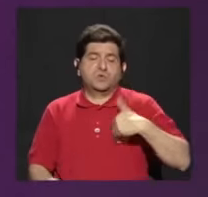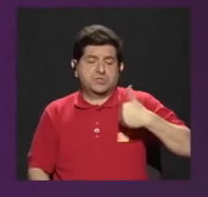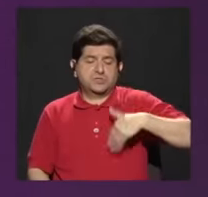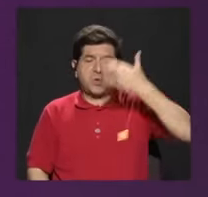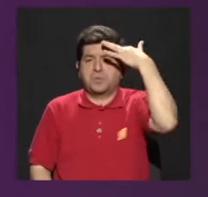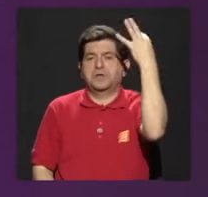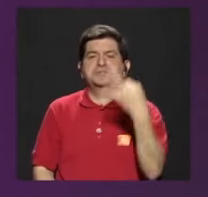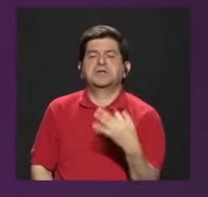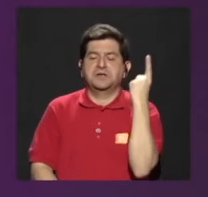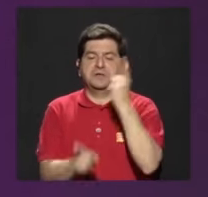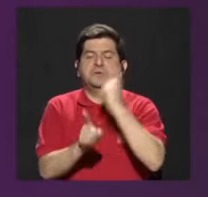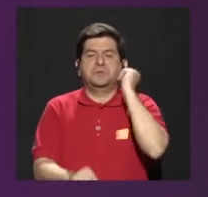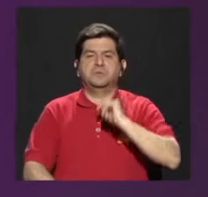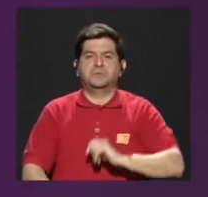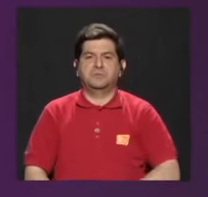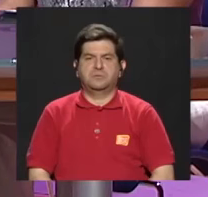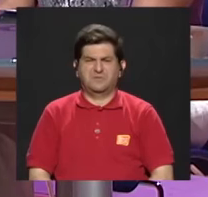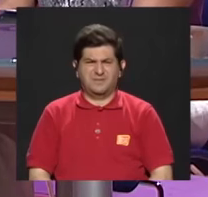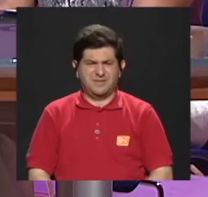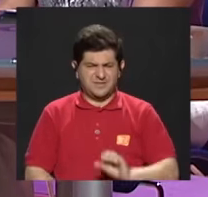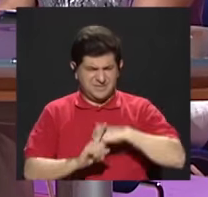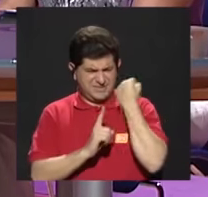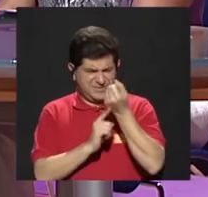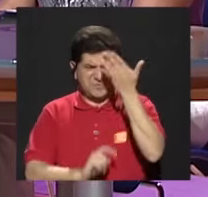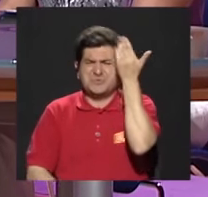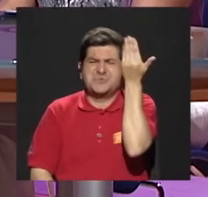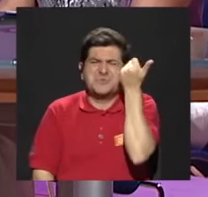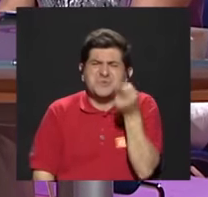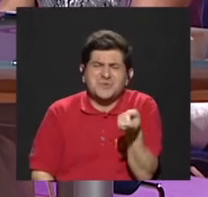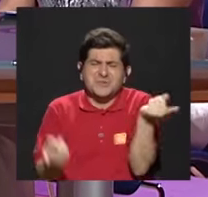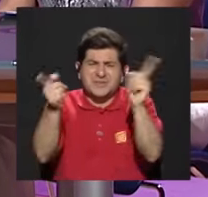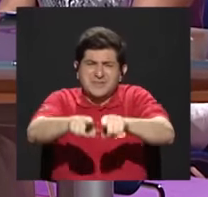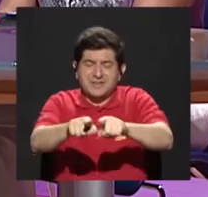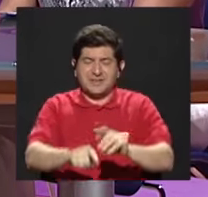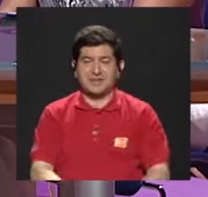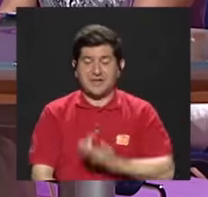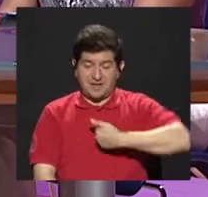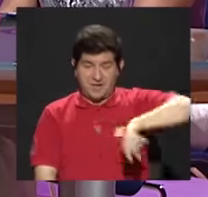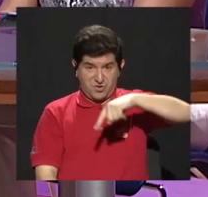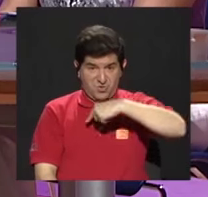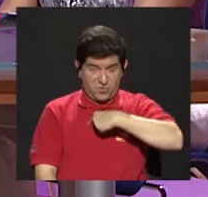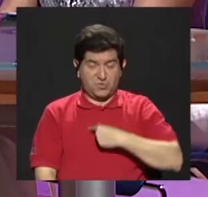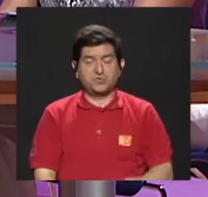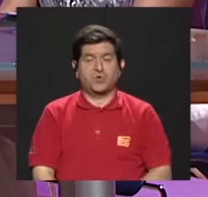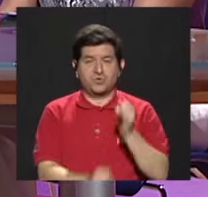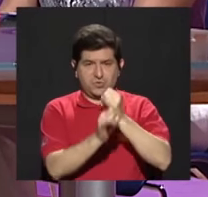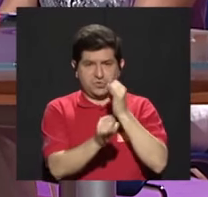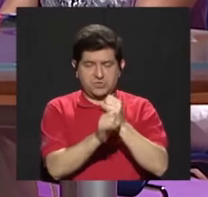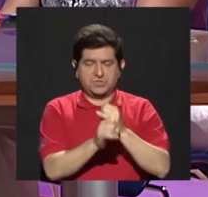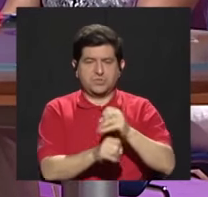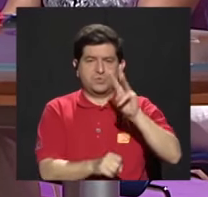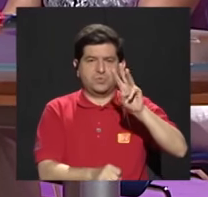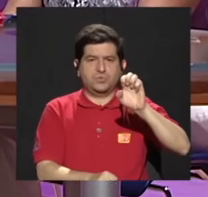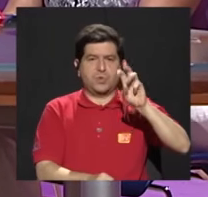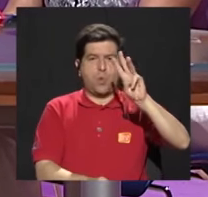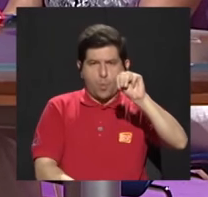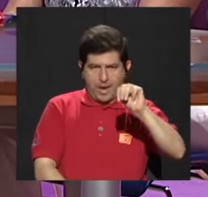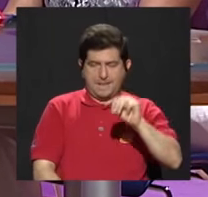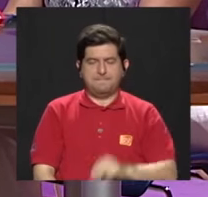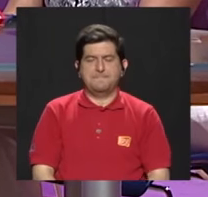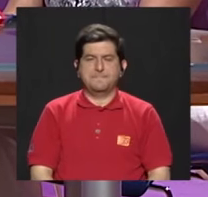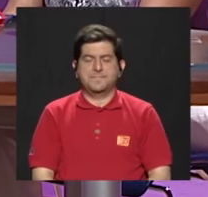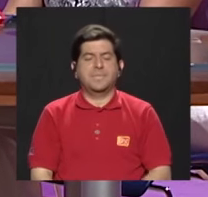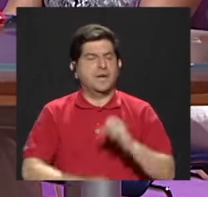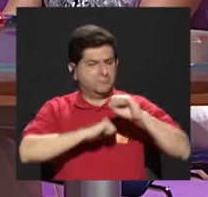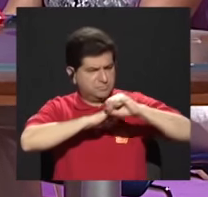les ocurre. ¿Por qué ocurre esta conducta? Mire que nosotros hemos estado desde el Instituto WEN, estamos